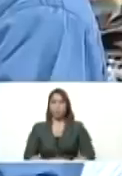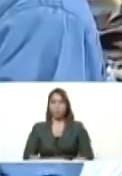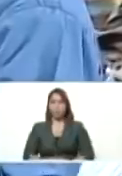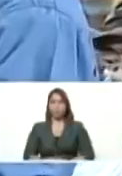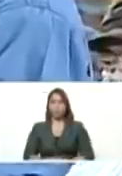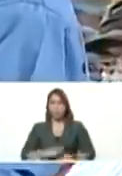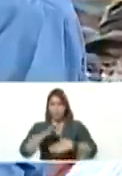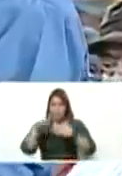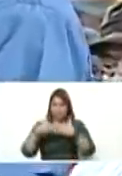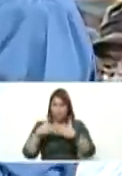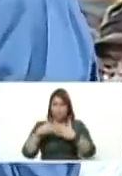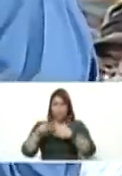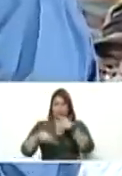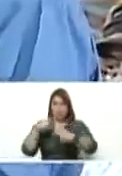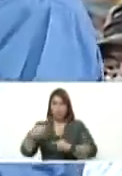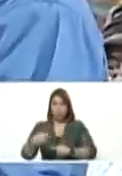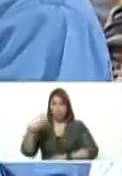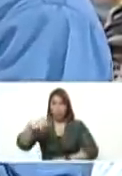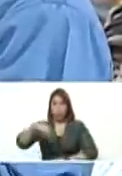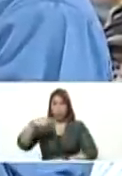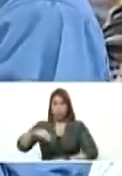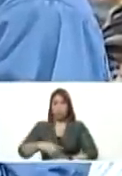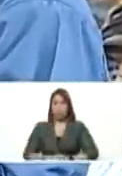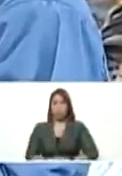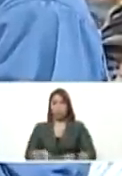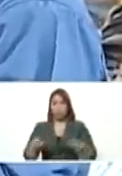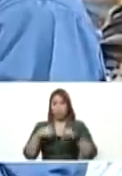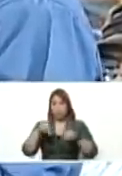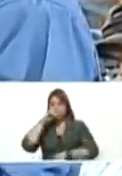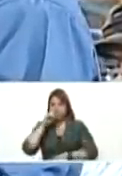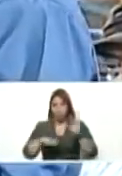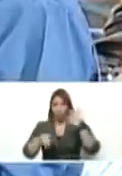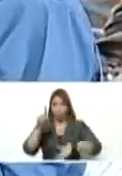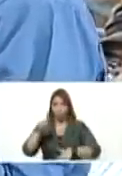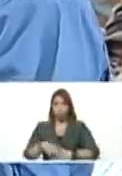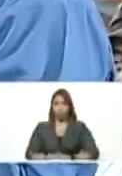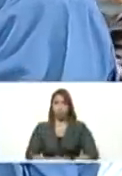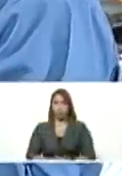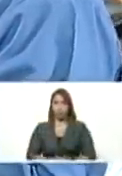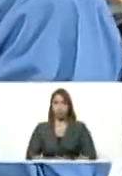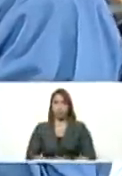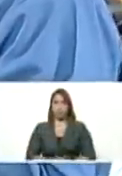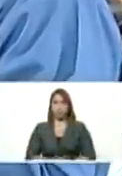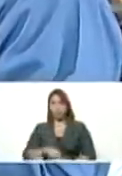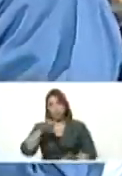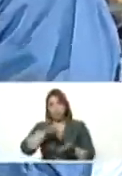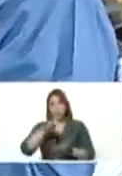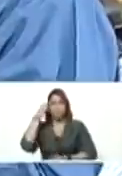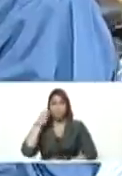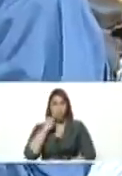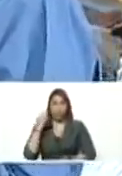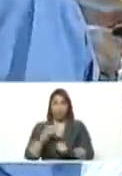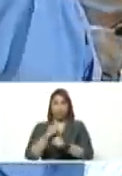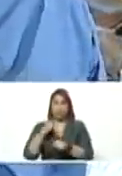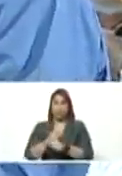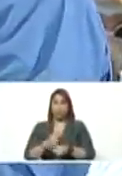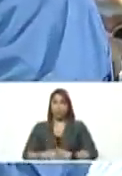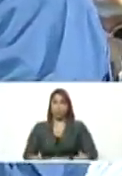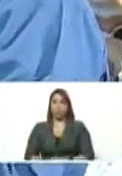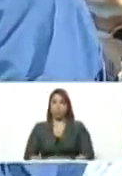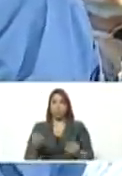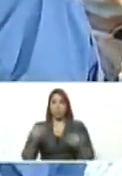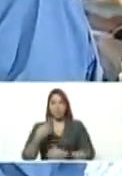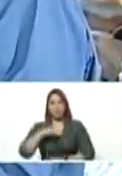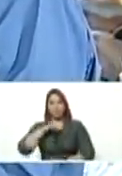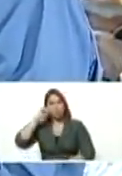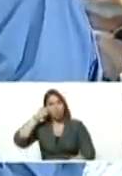cierre posteriormente en noviembre, en el aniversario número 11 de la Central Bolivariana, que por supuesto siempre